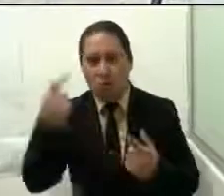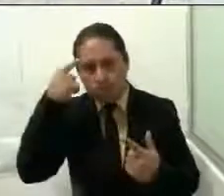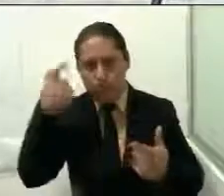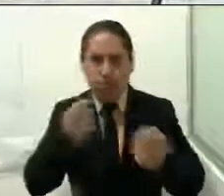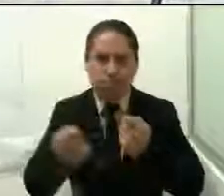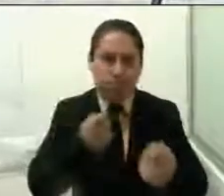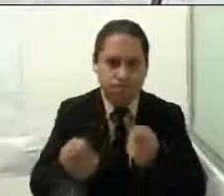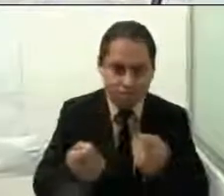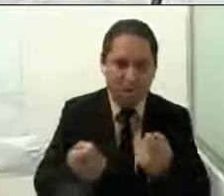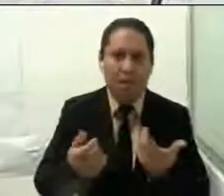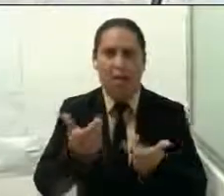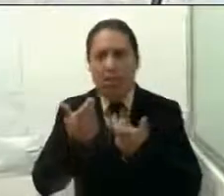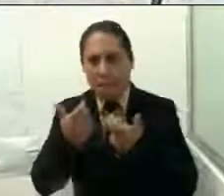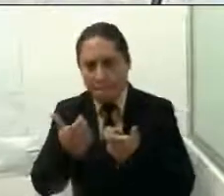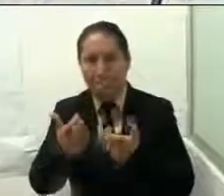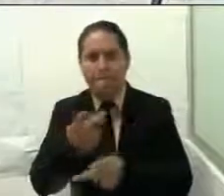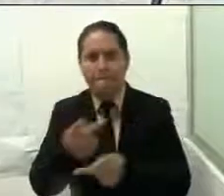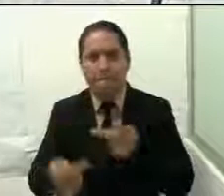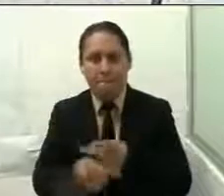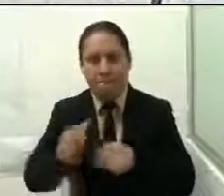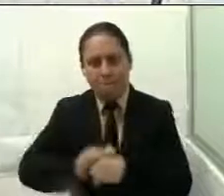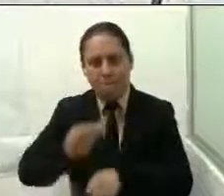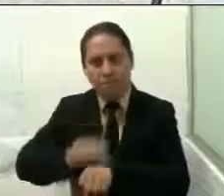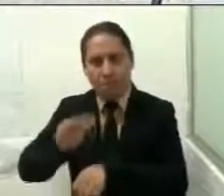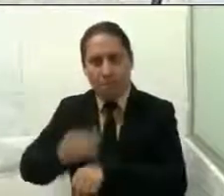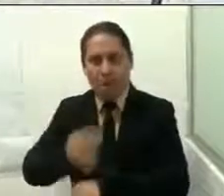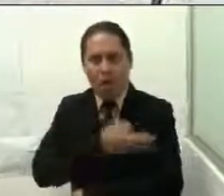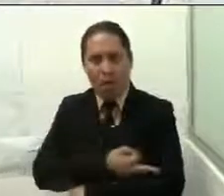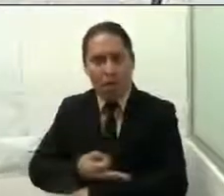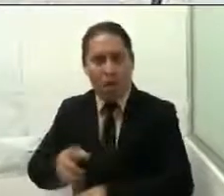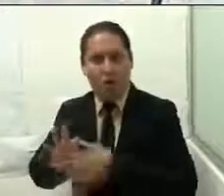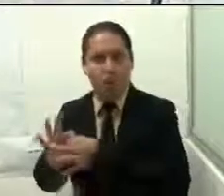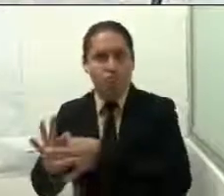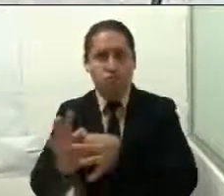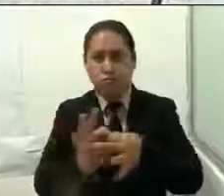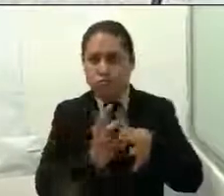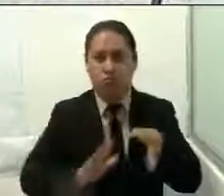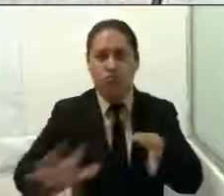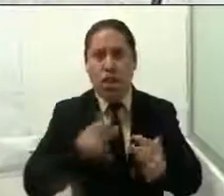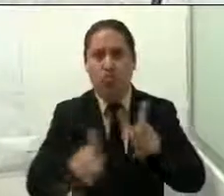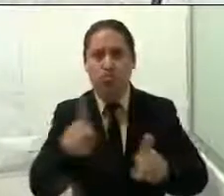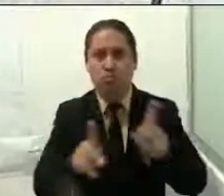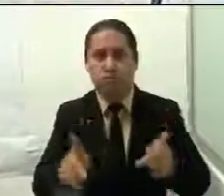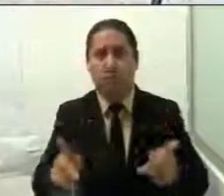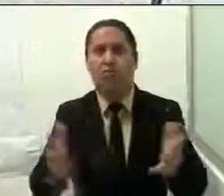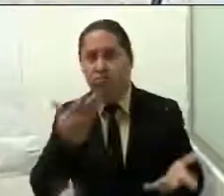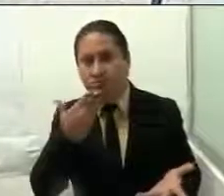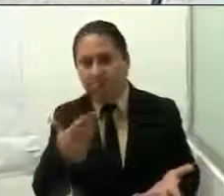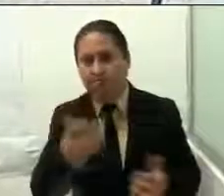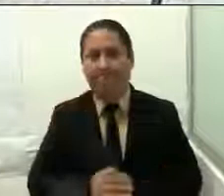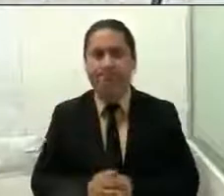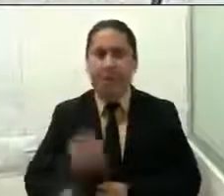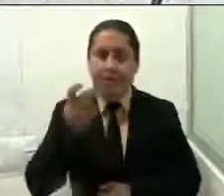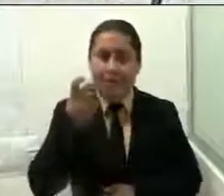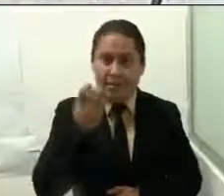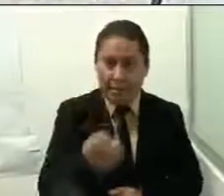generan economías productivas cohesión familiar y convivencia comunitaria con ello se articulan